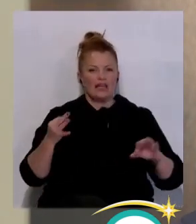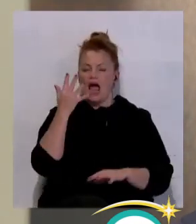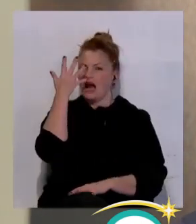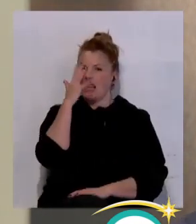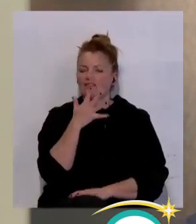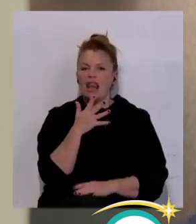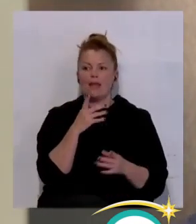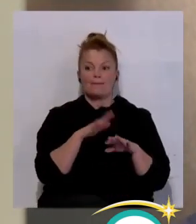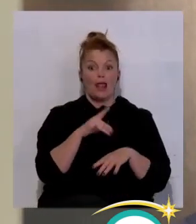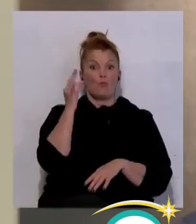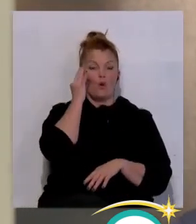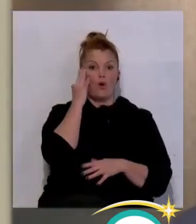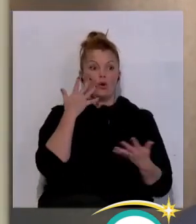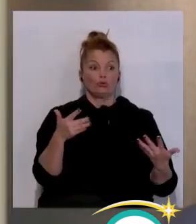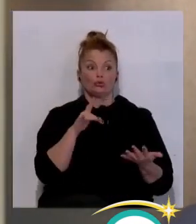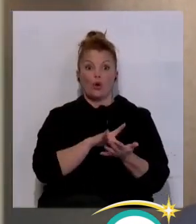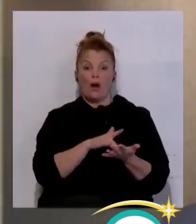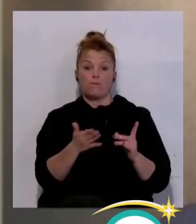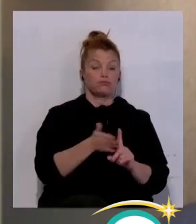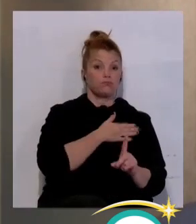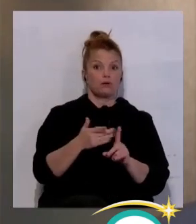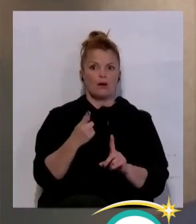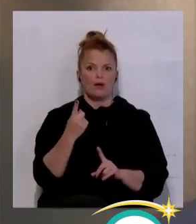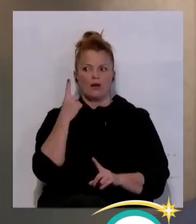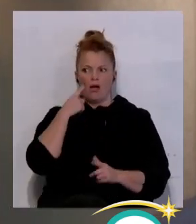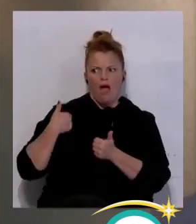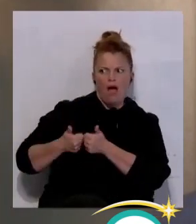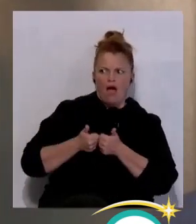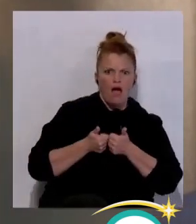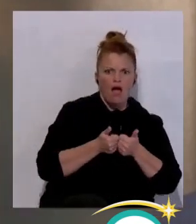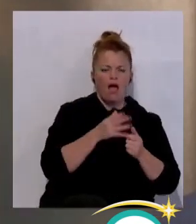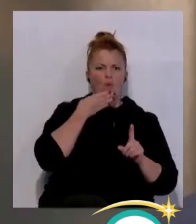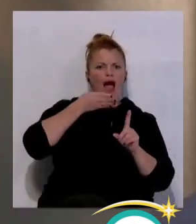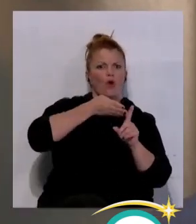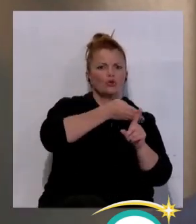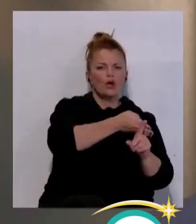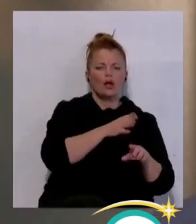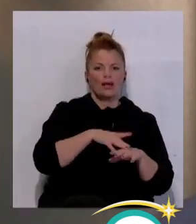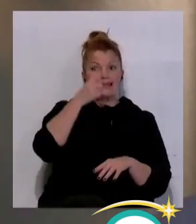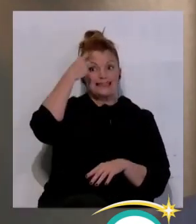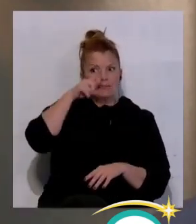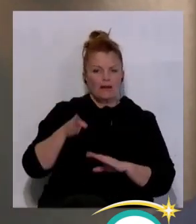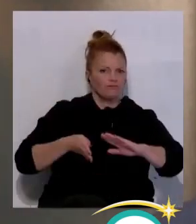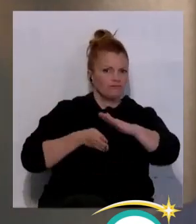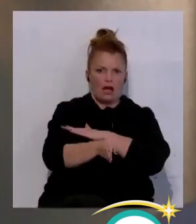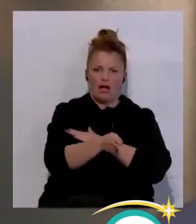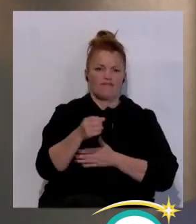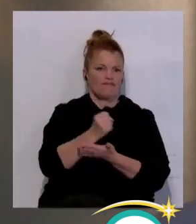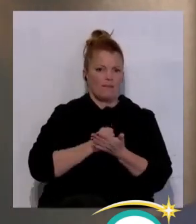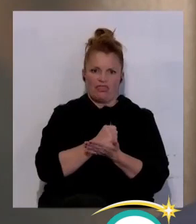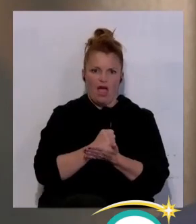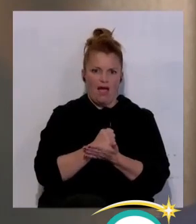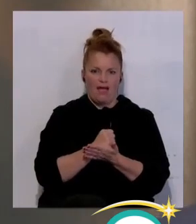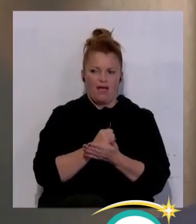carnavales, para que la mujer que tenga violencia machista, que se vea perseguida, que tenga algún acoso, que sepa que la farmacia es un punto seguro, que si hay que bajar